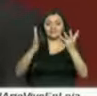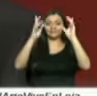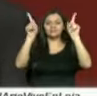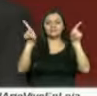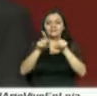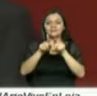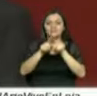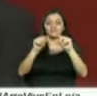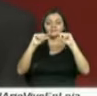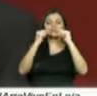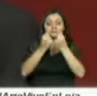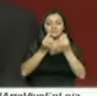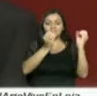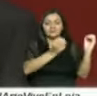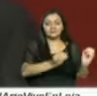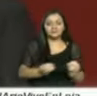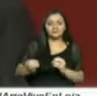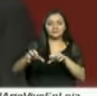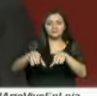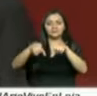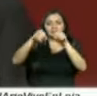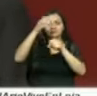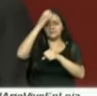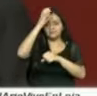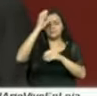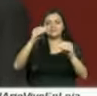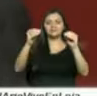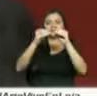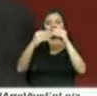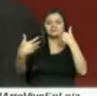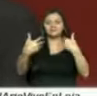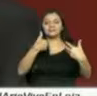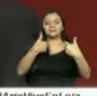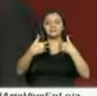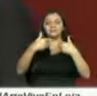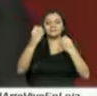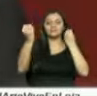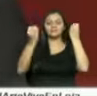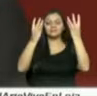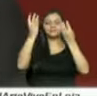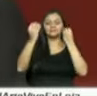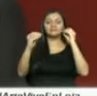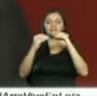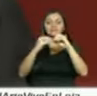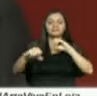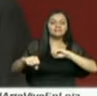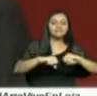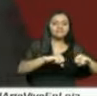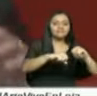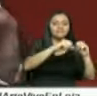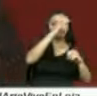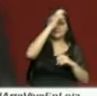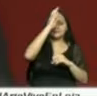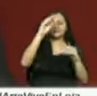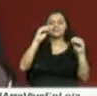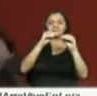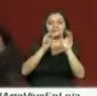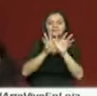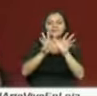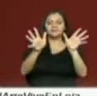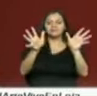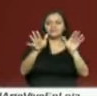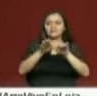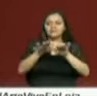su organización y su concepto sean tomados por los artistas, los creadores, los gestores culturales y lo amplíen y